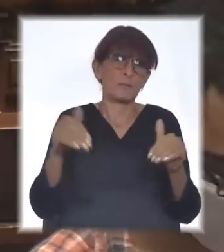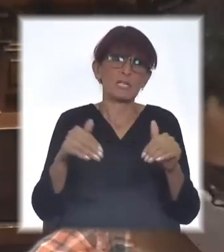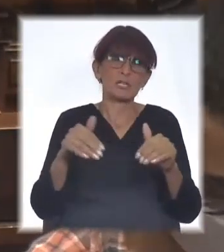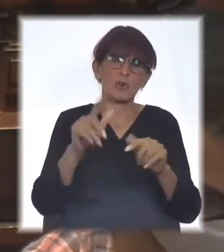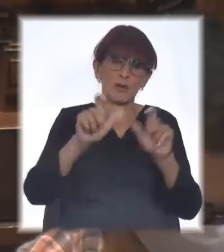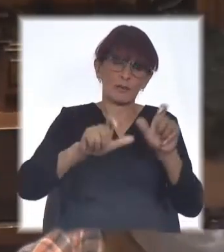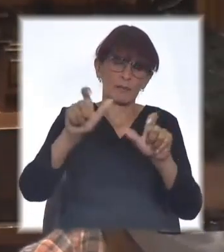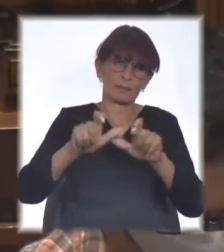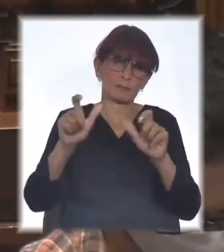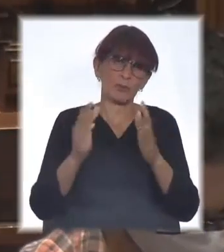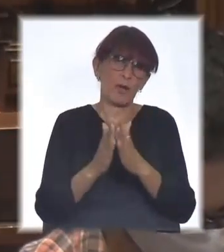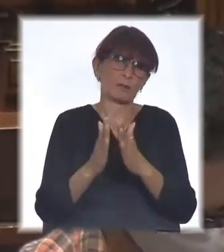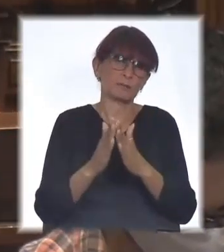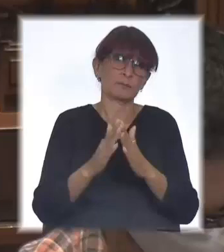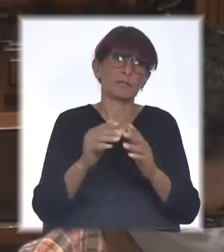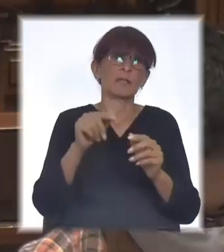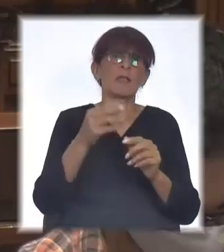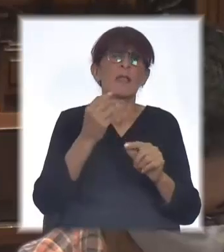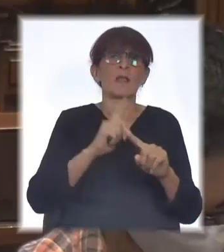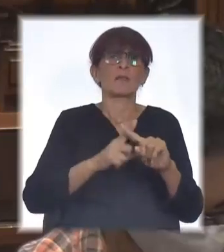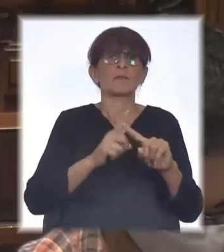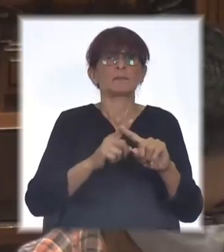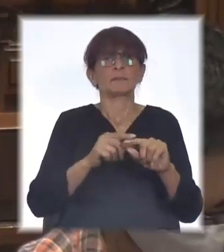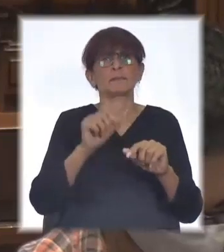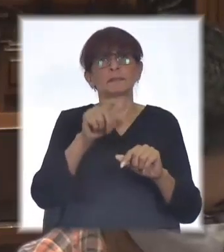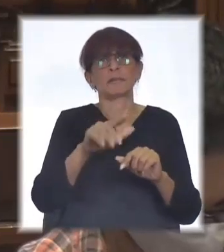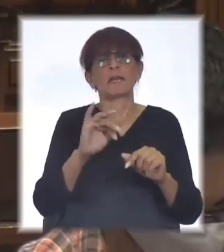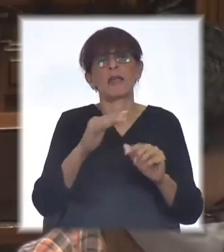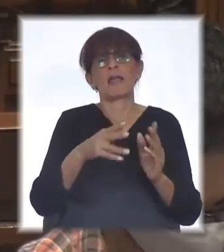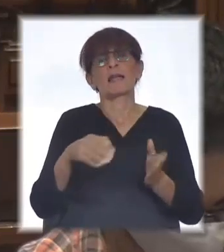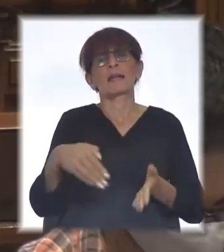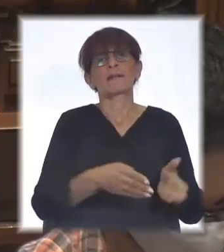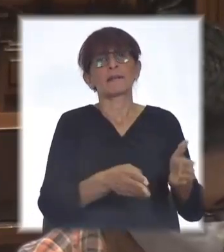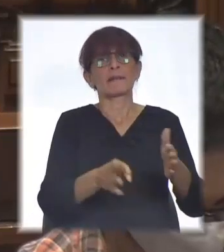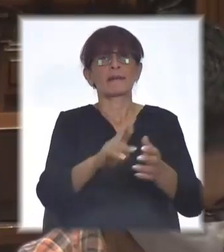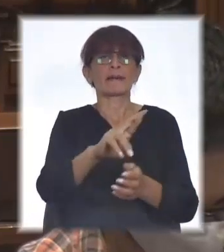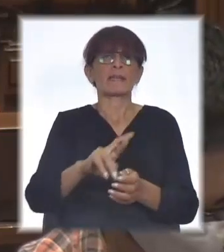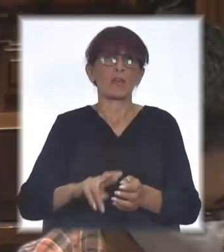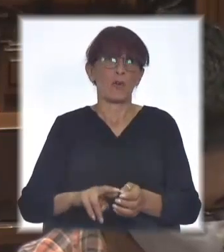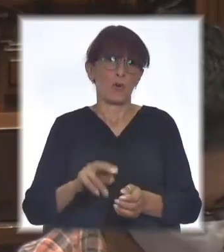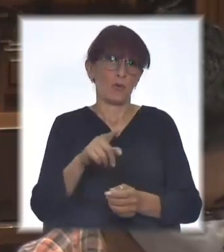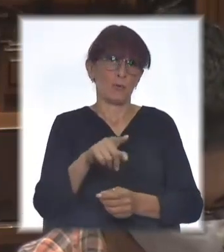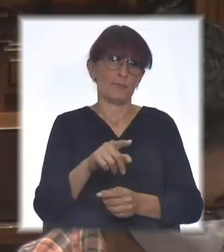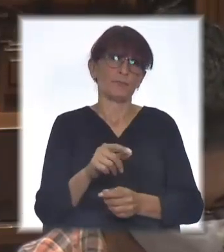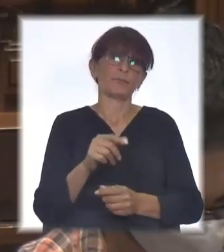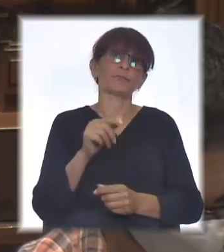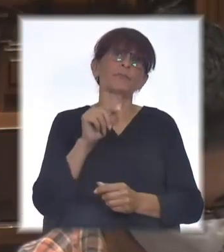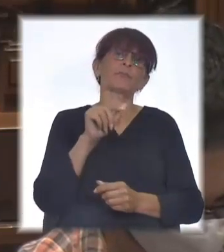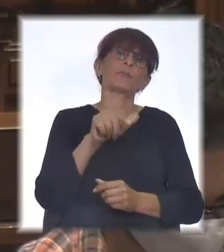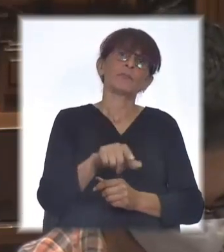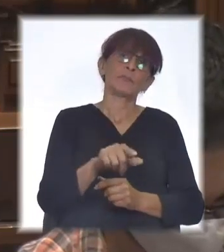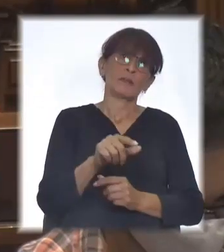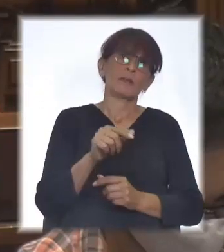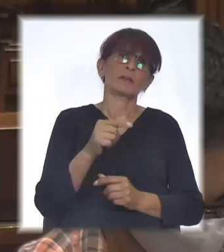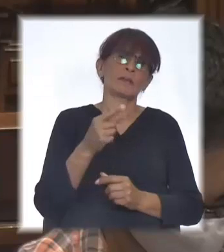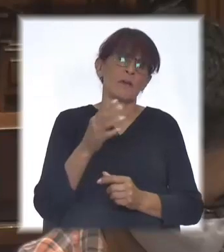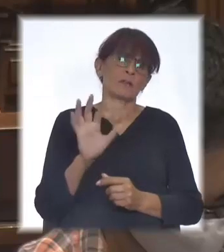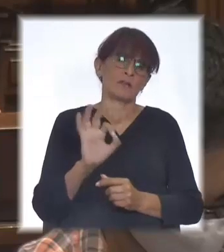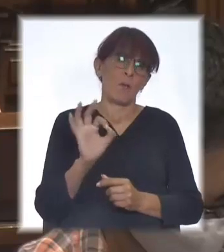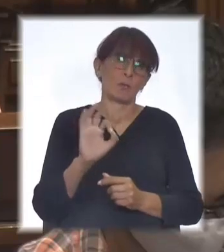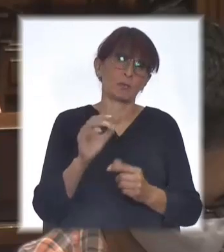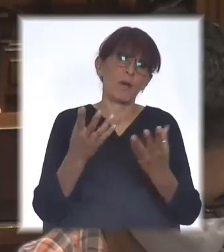poblaban el entorno del festival de folklore a orillas del río olimar manifestó en esta oportunidad